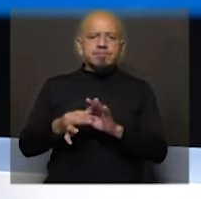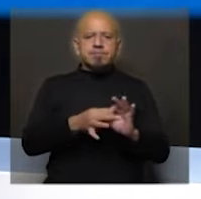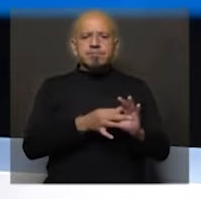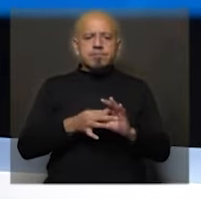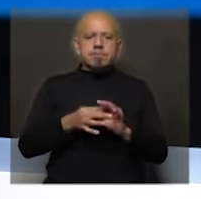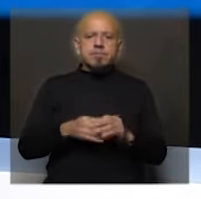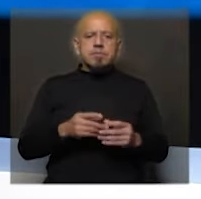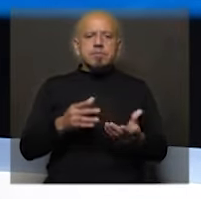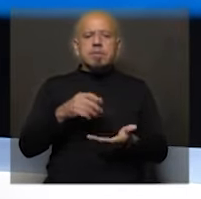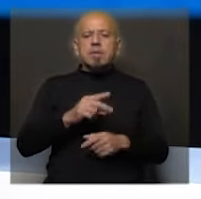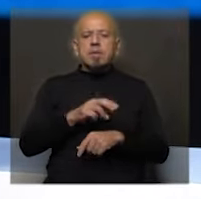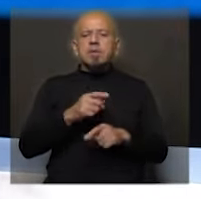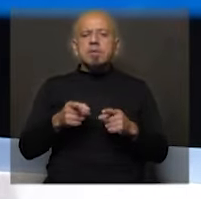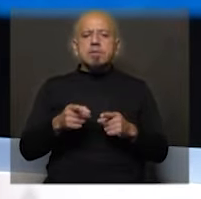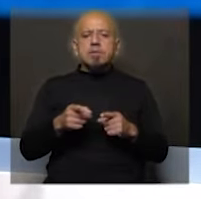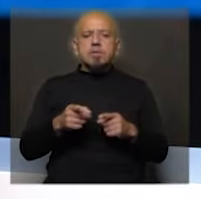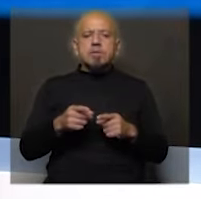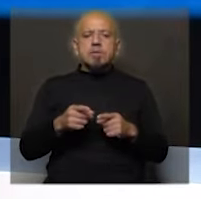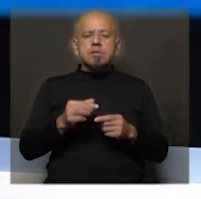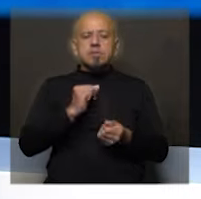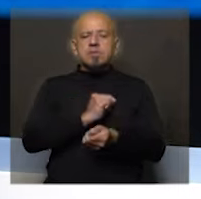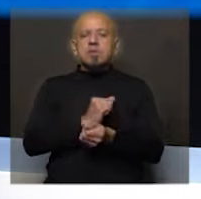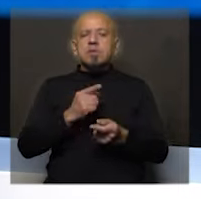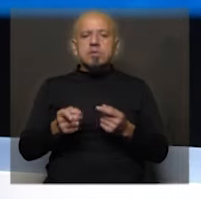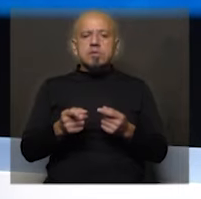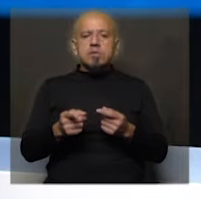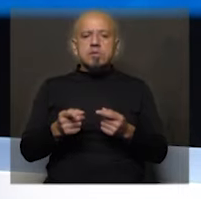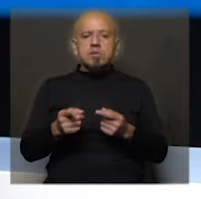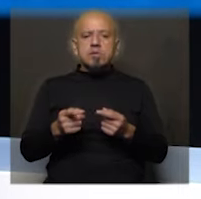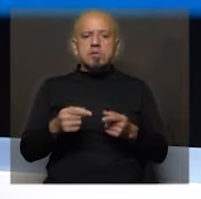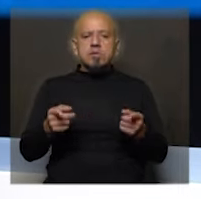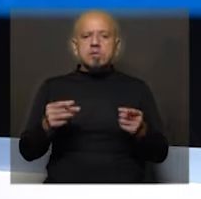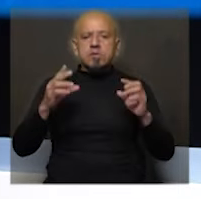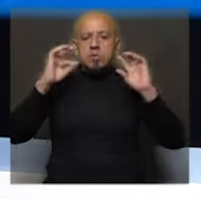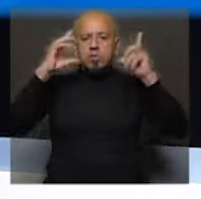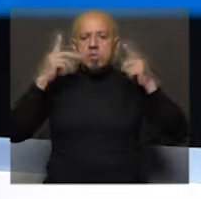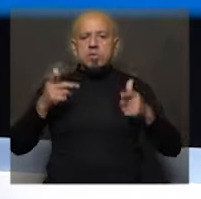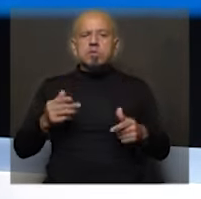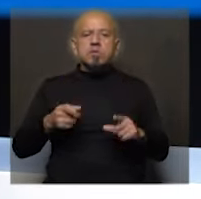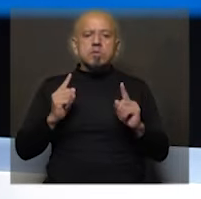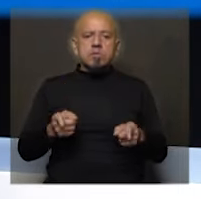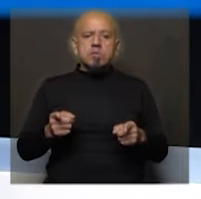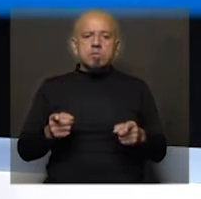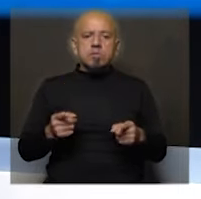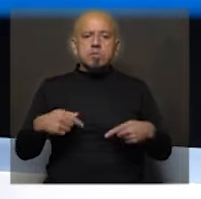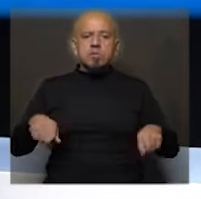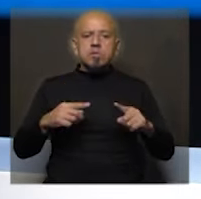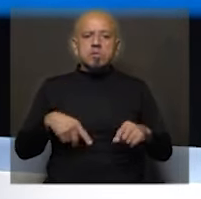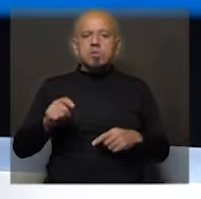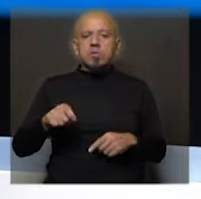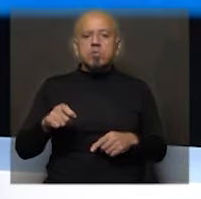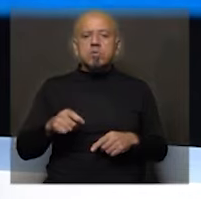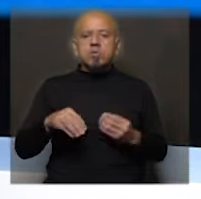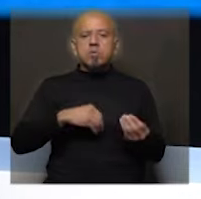de la fiscalía la fiscalía está en la órbita penal este los casos de de violencia basada en género también llegan a la órbita de la justicia de